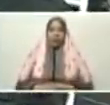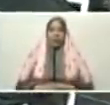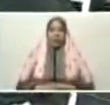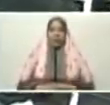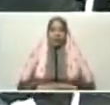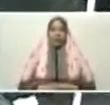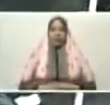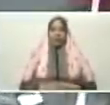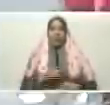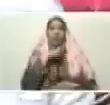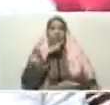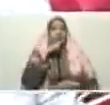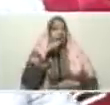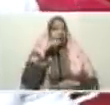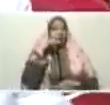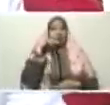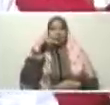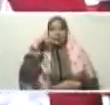sabroso